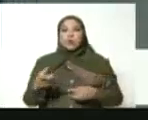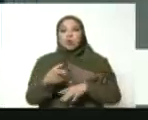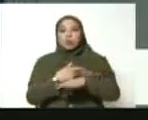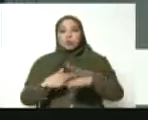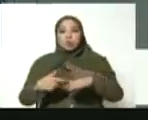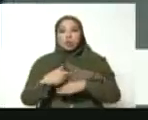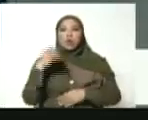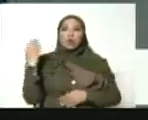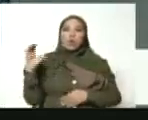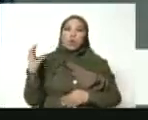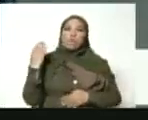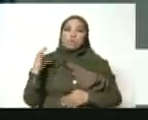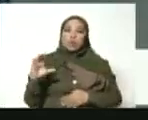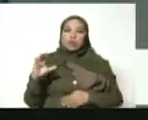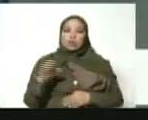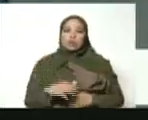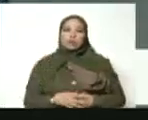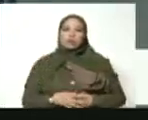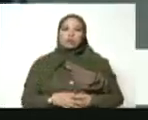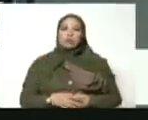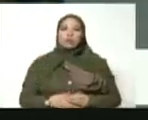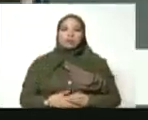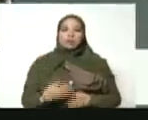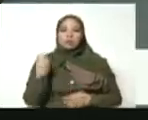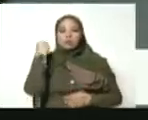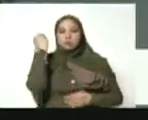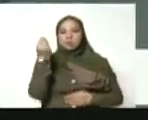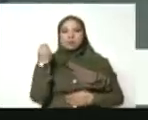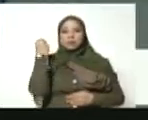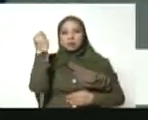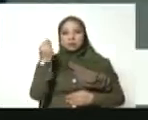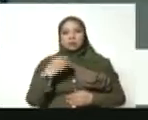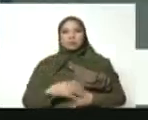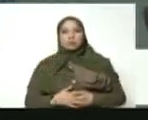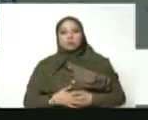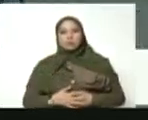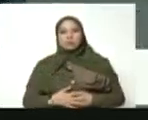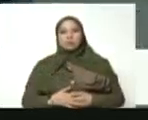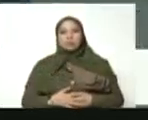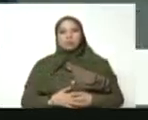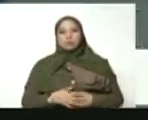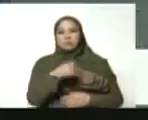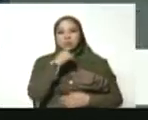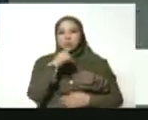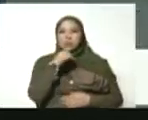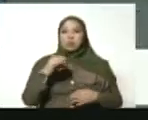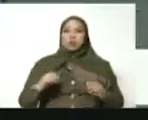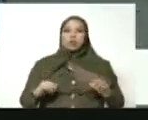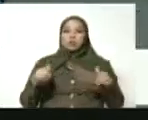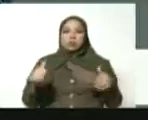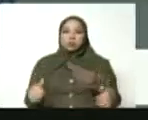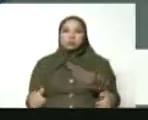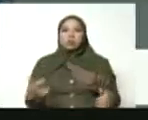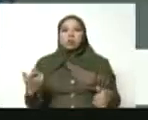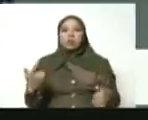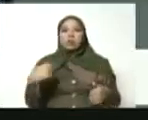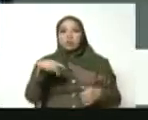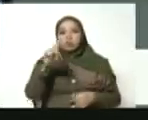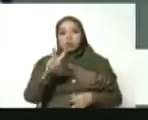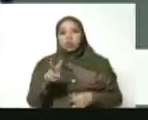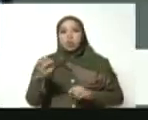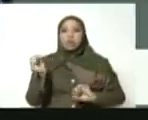de Colombia, precisamente para pensar de qué manera convertir este espacio binacional que